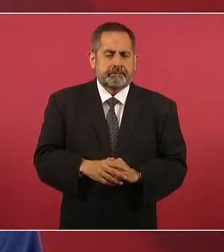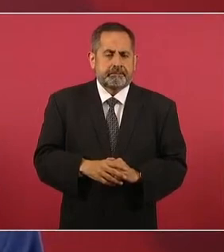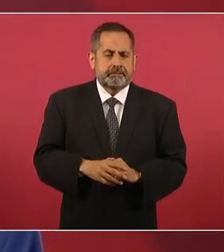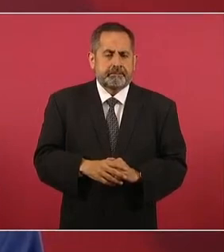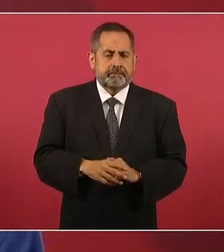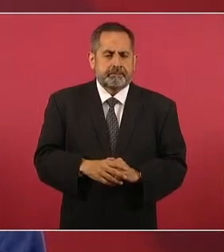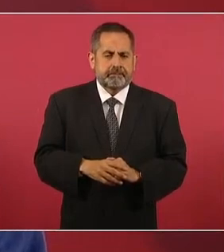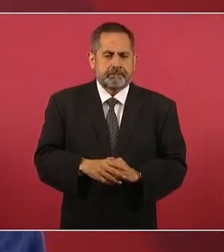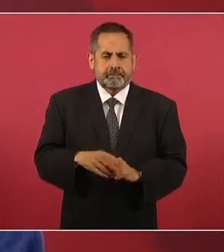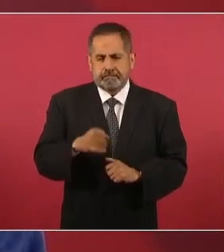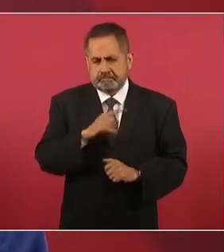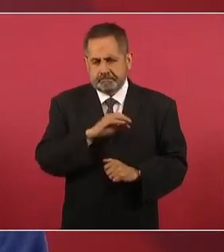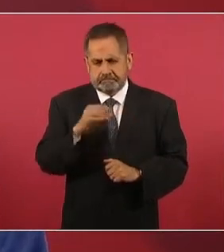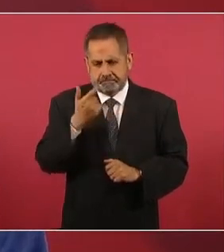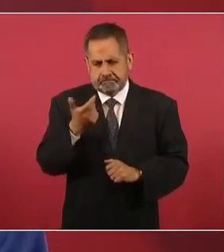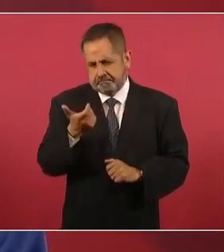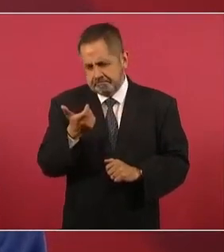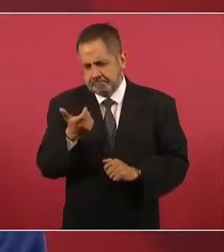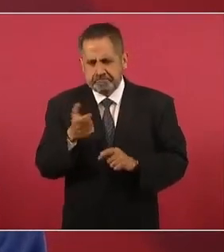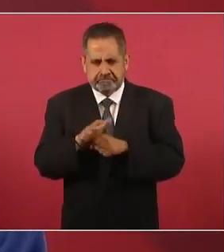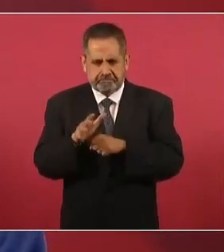les alcanza para ir a un restaurante,